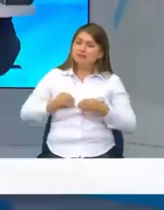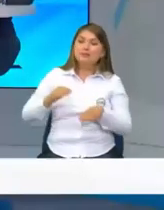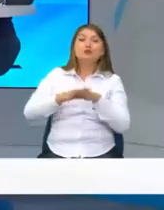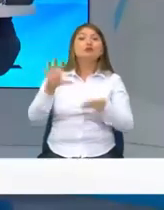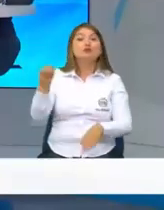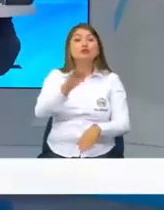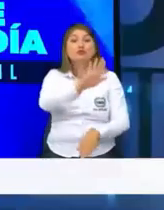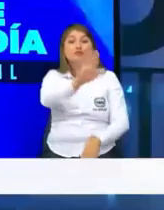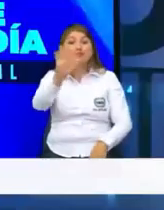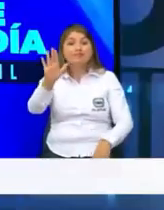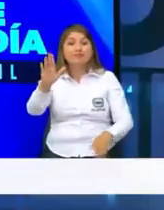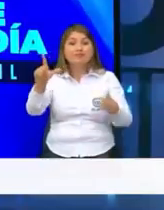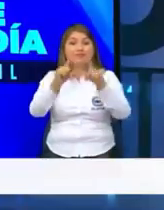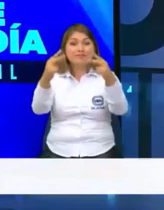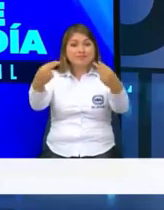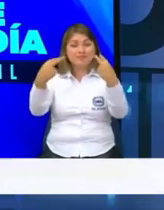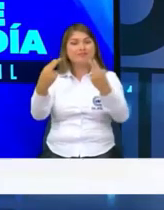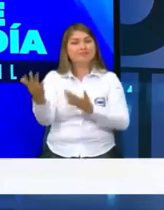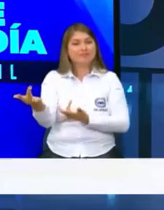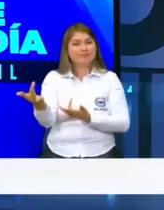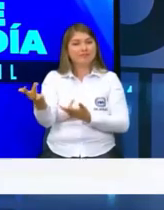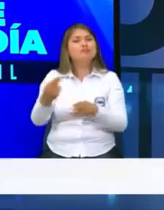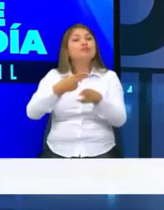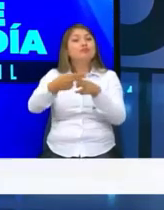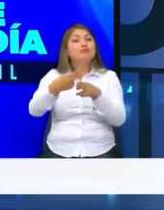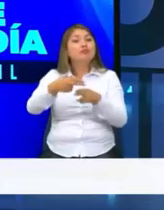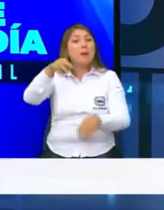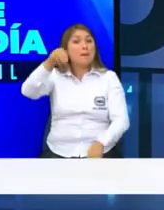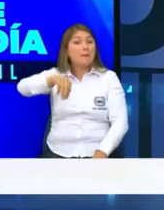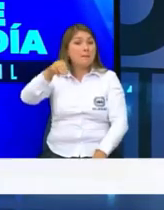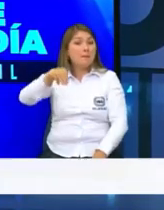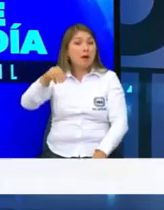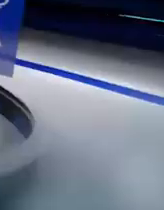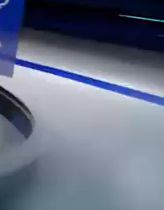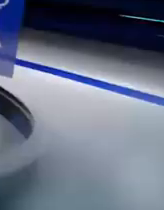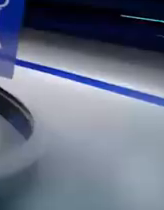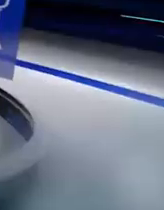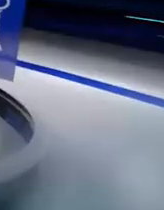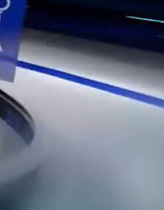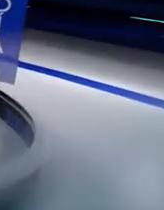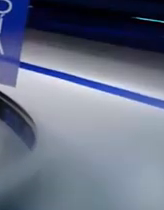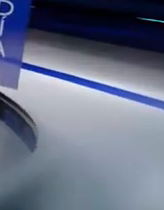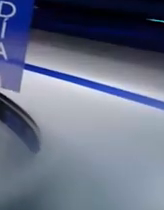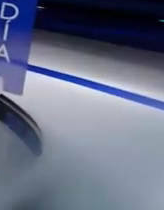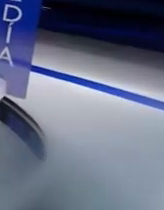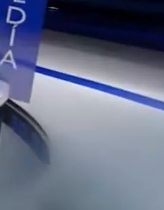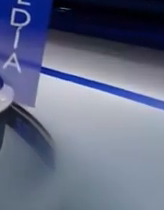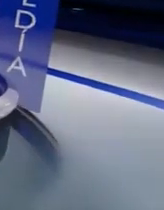aterrizadas y realizables, que sirvan para mejorar las condiciones de vida de su gente.